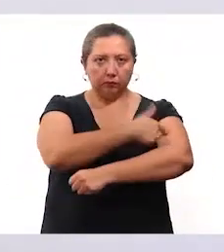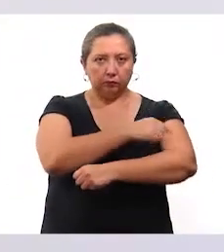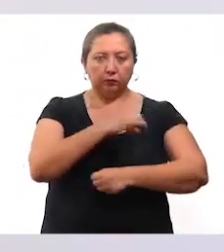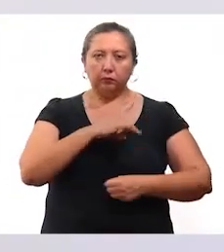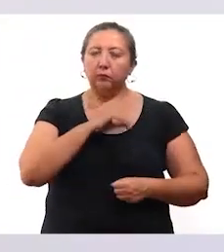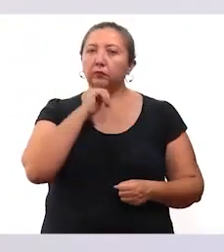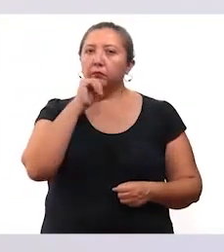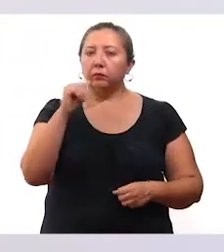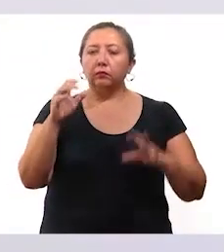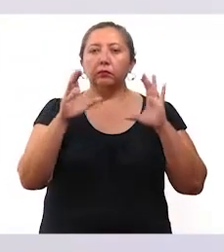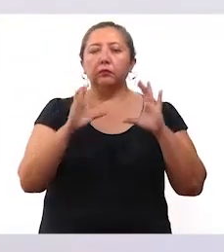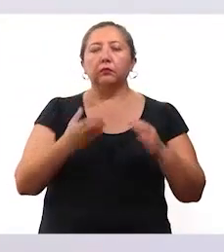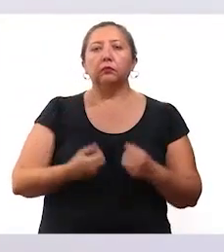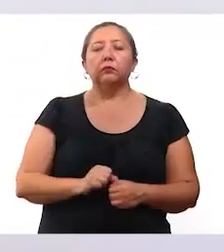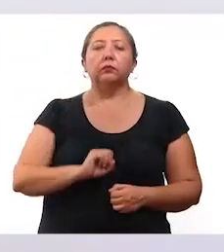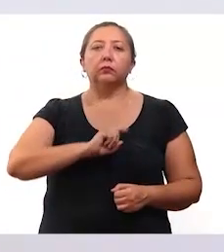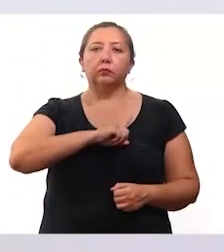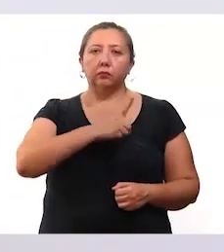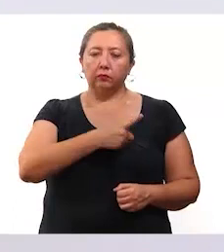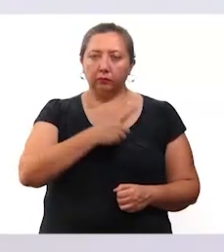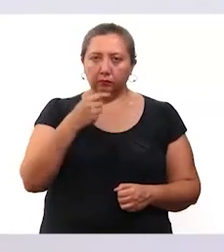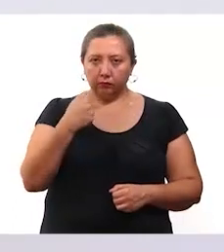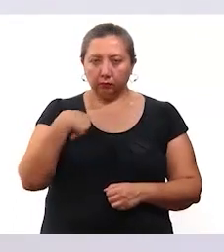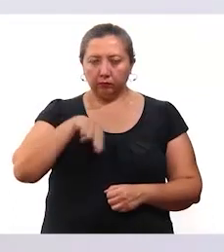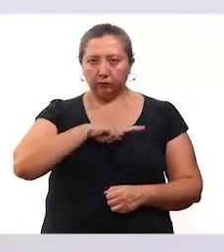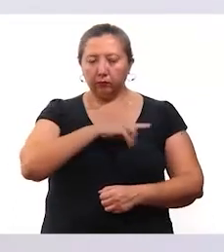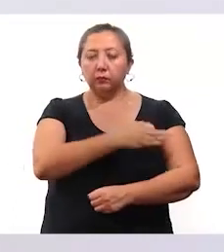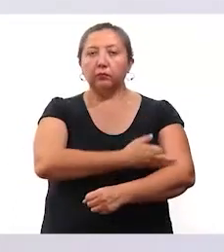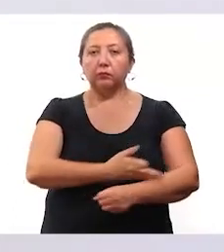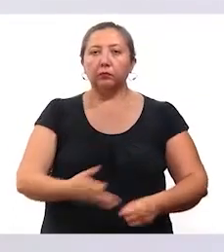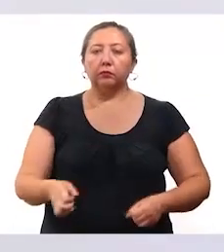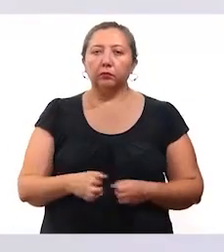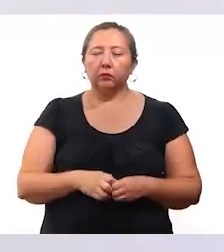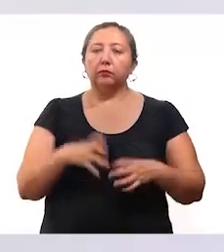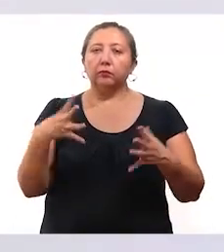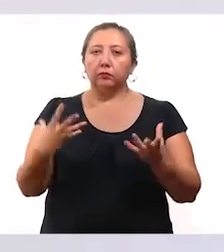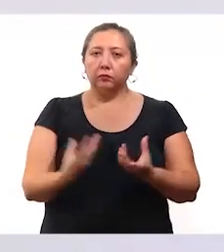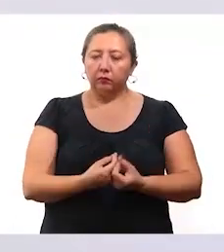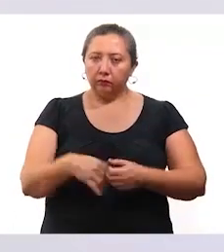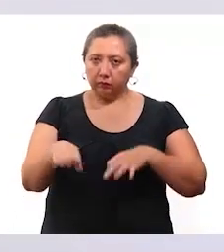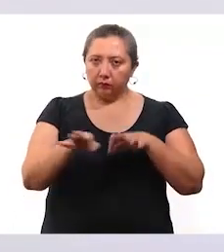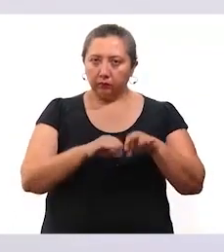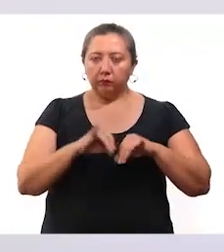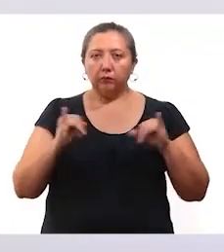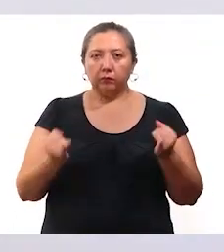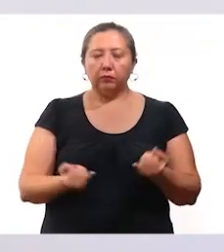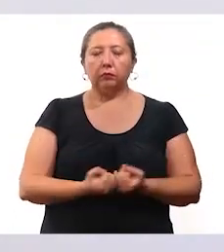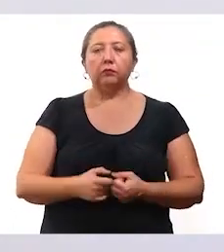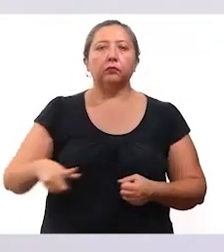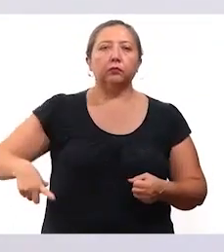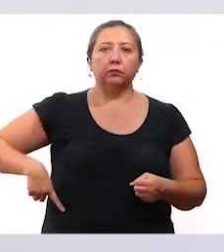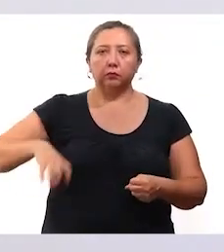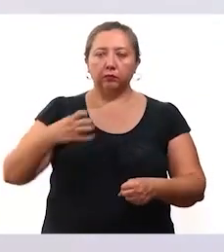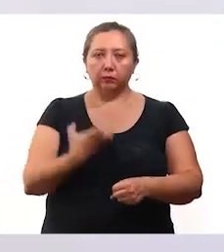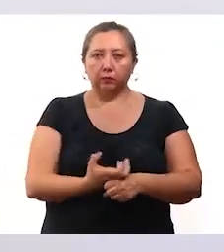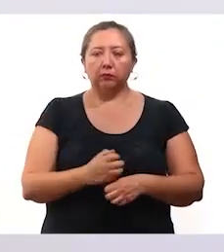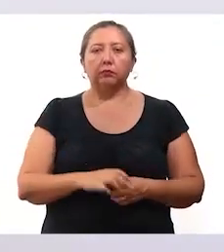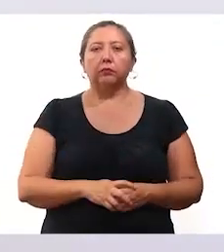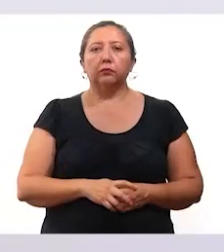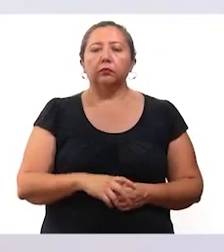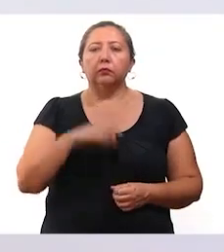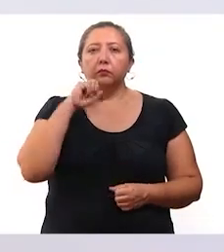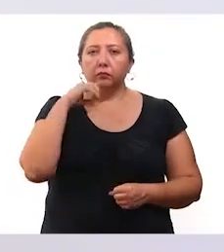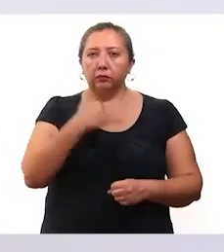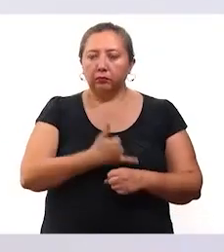vacunarse sin temor para proteger nuestra salud y la de nuestras familias. Estamos trabajando de manera conjunta el Gobierno del